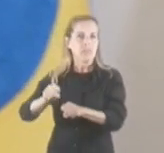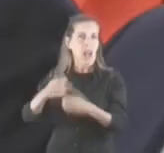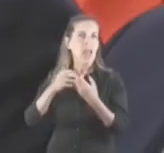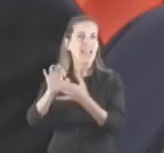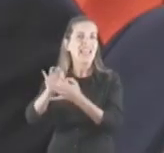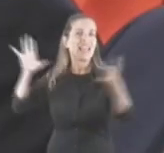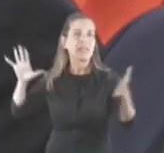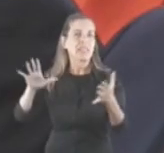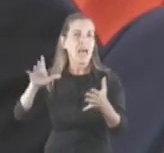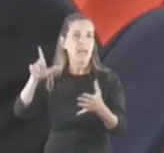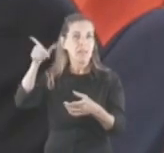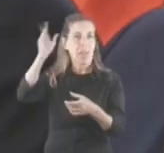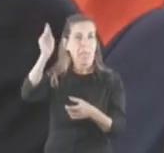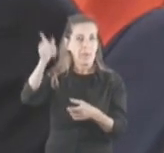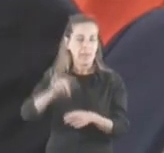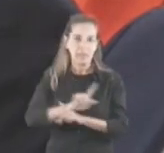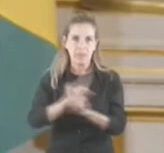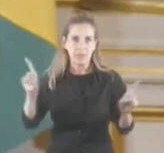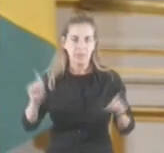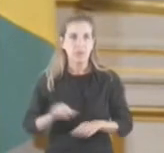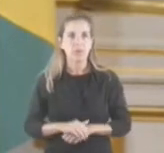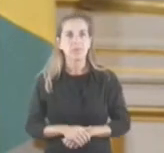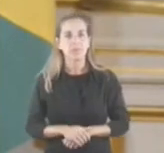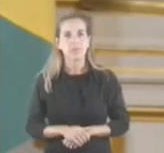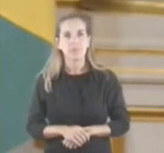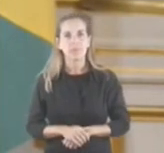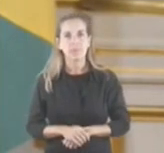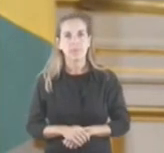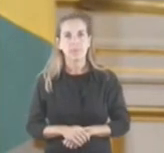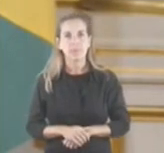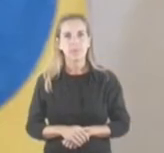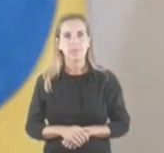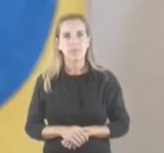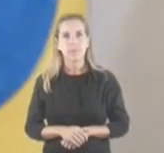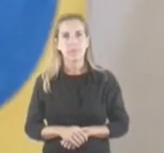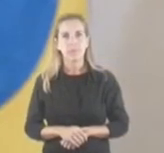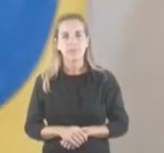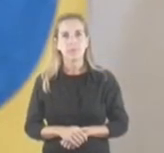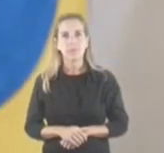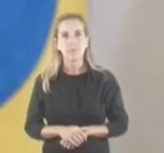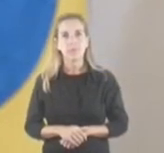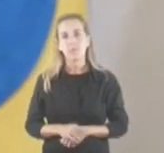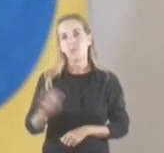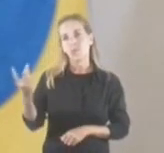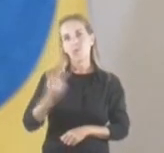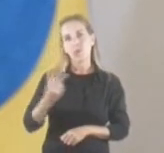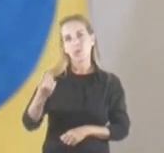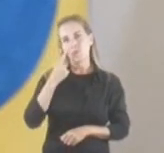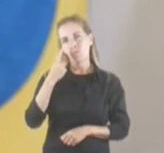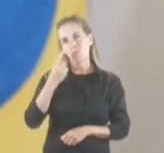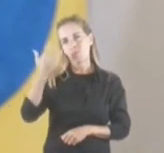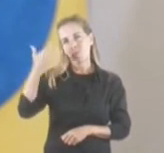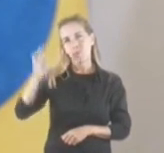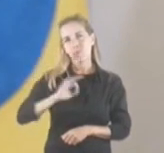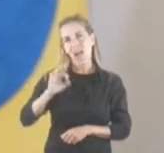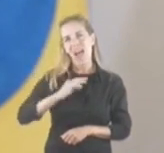vamos permitir que nenhum fascista se aposse da soberania popular. Nos conocemos hace muchos años y